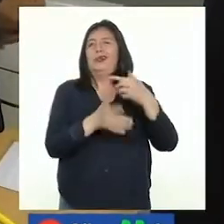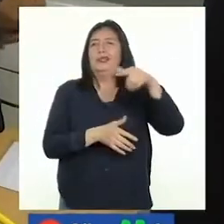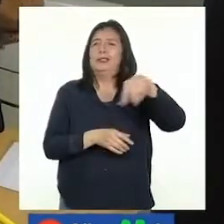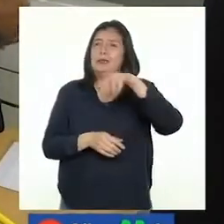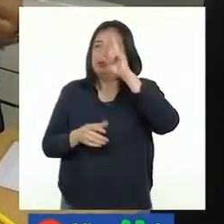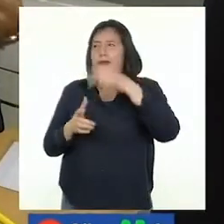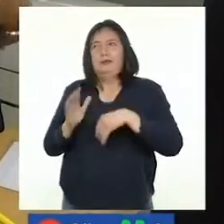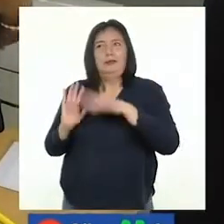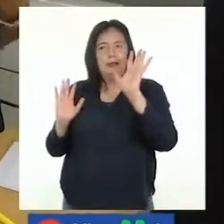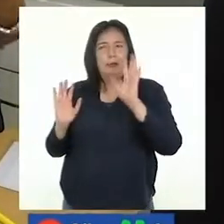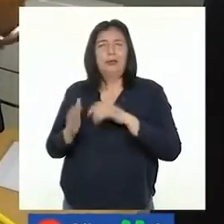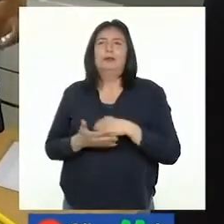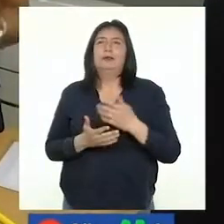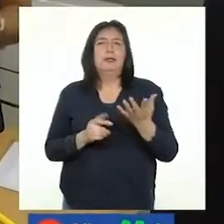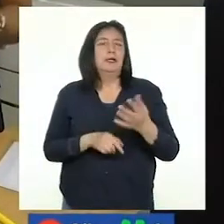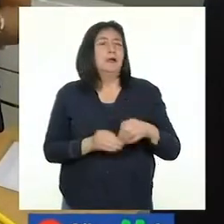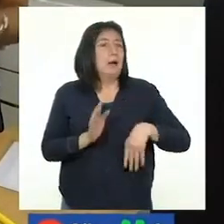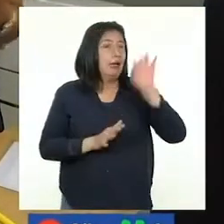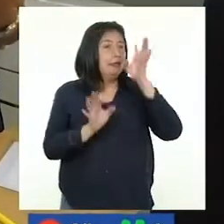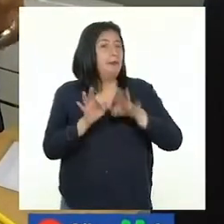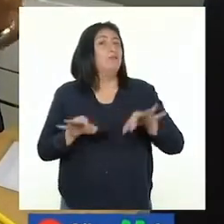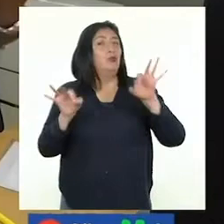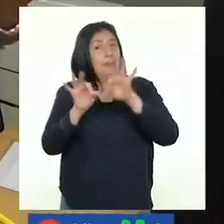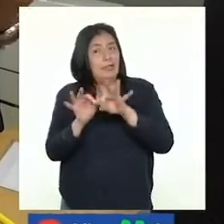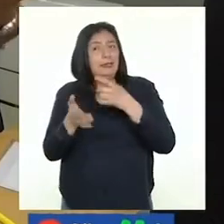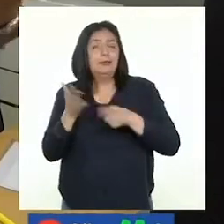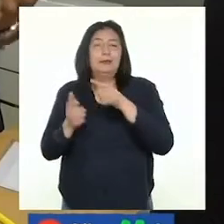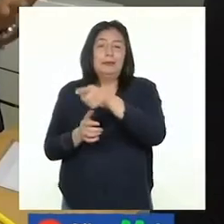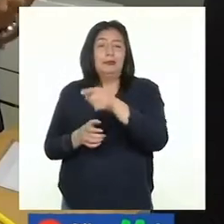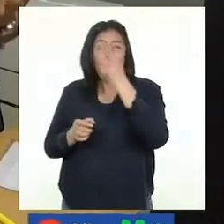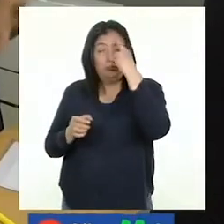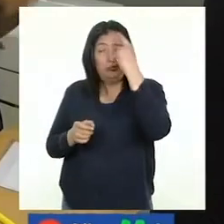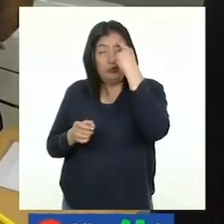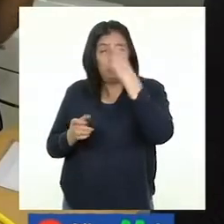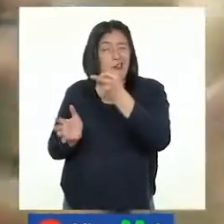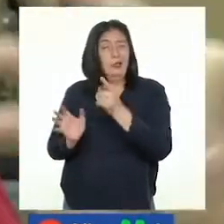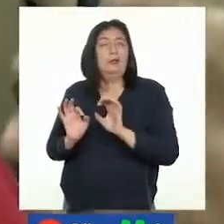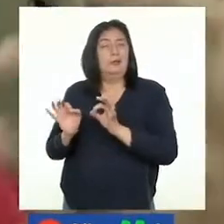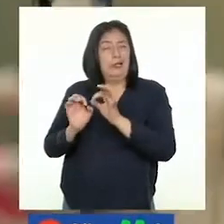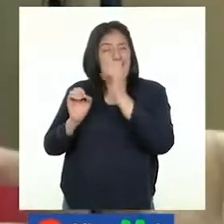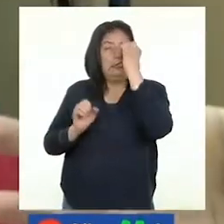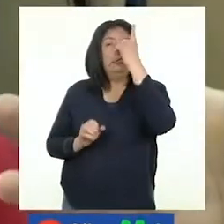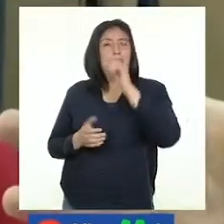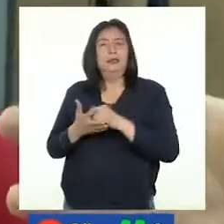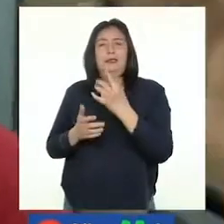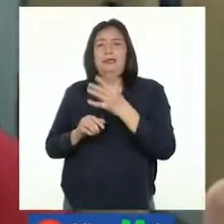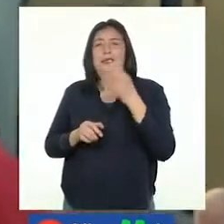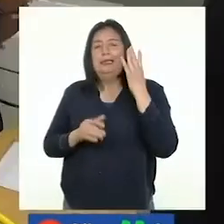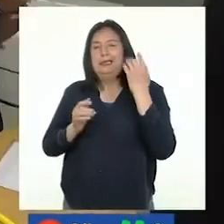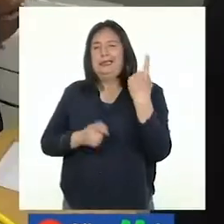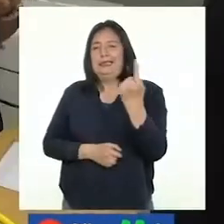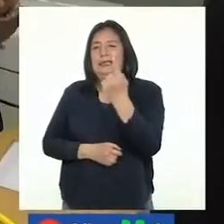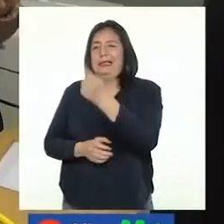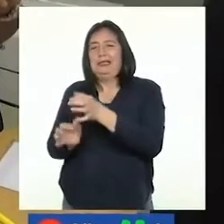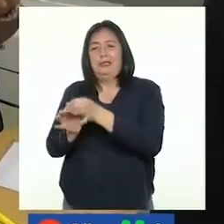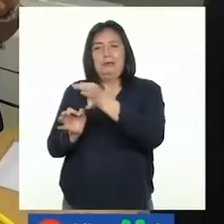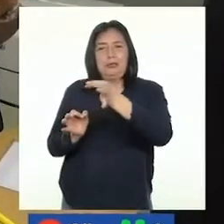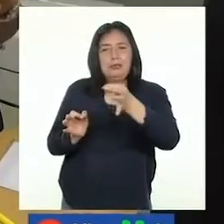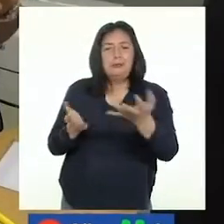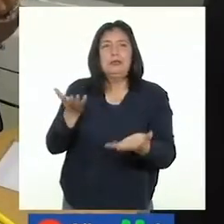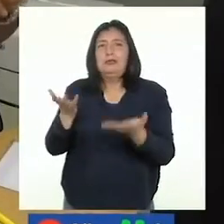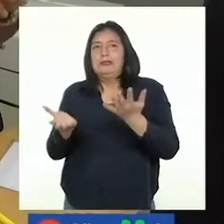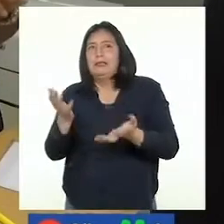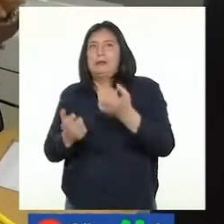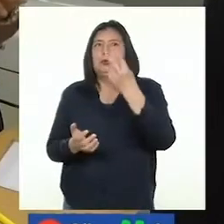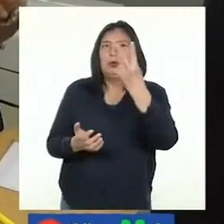más predominantes, digamos que los más importantes, pero lo que te tiene que quedar claro es que dentro de cada departamento yo puedo encontrar 2